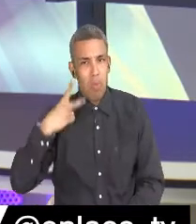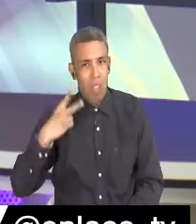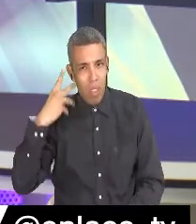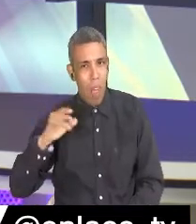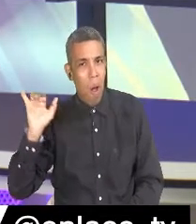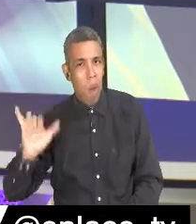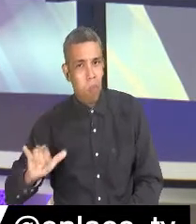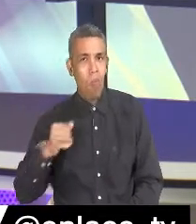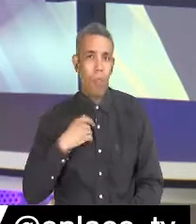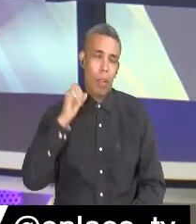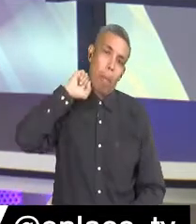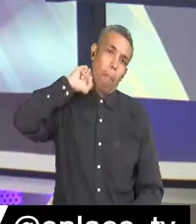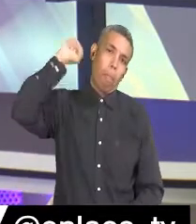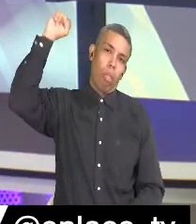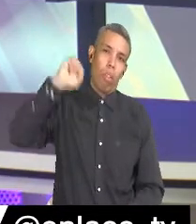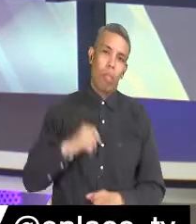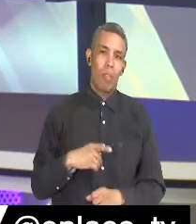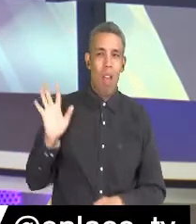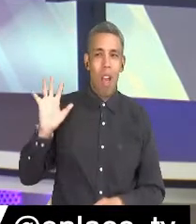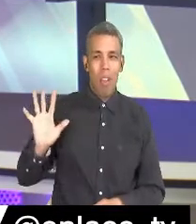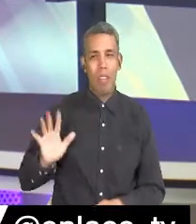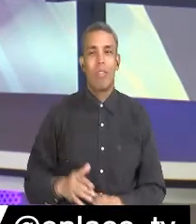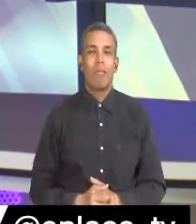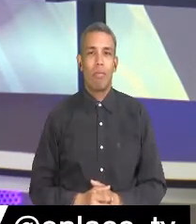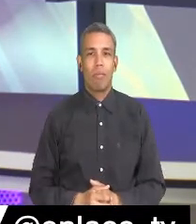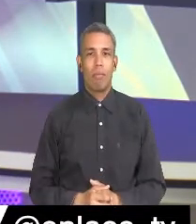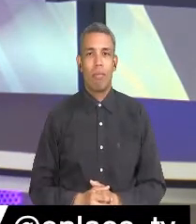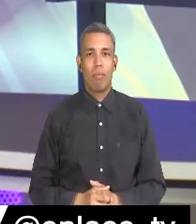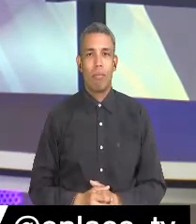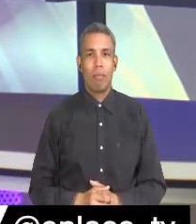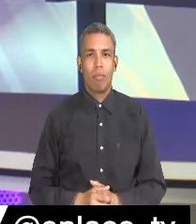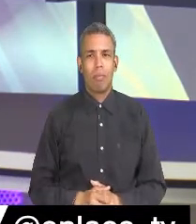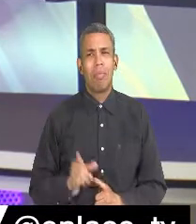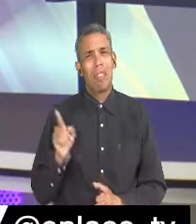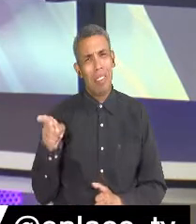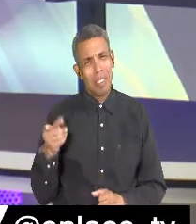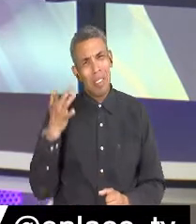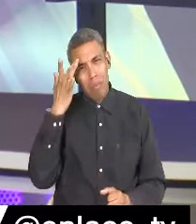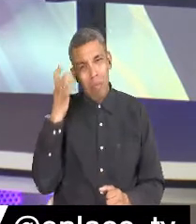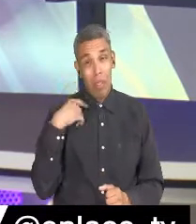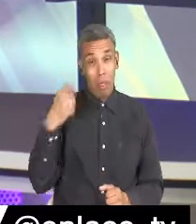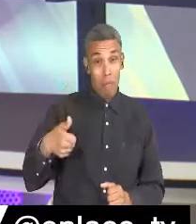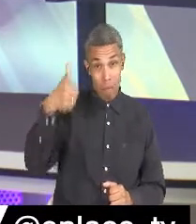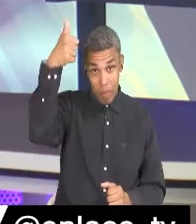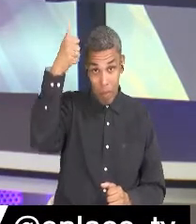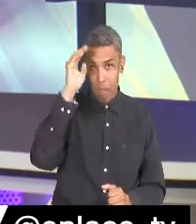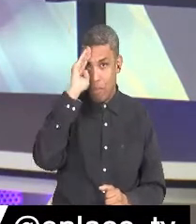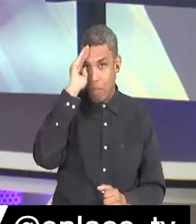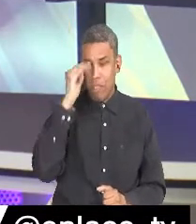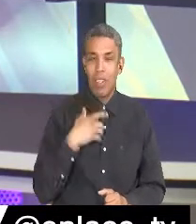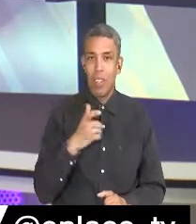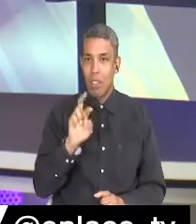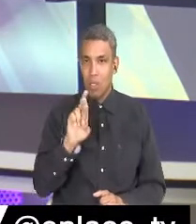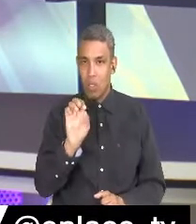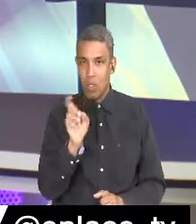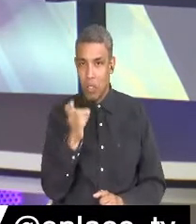Y frente a este caso de suicidio y otro registrado en zona rural, el coronel Rogers Martínez, comandante de la policía del Magdalena Medio, se